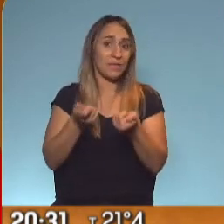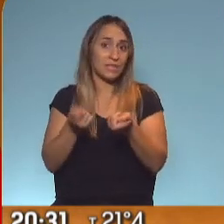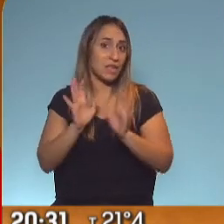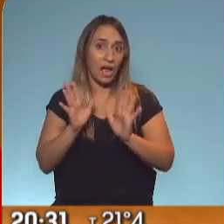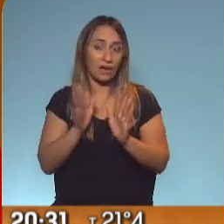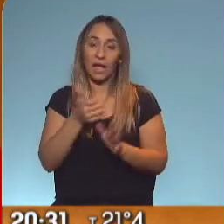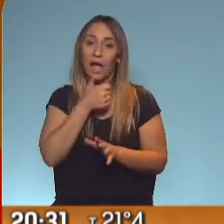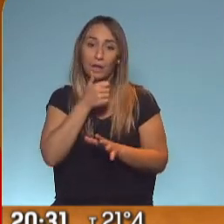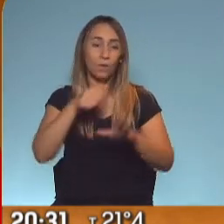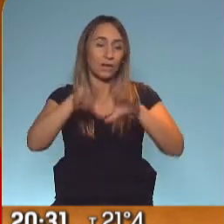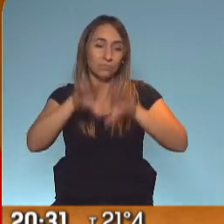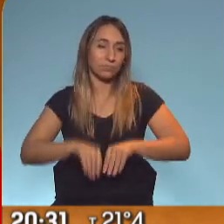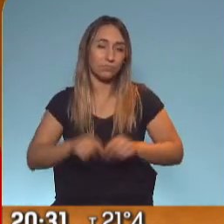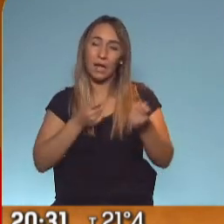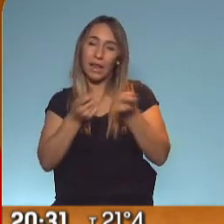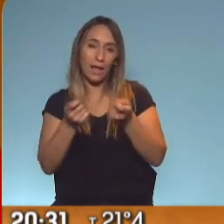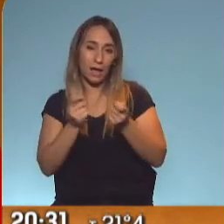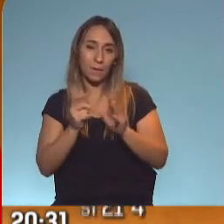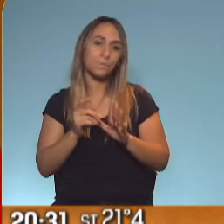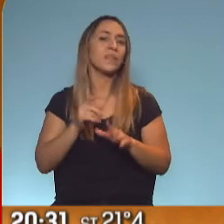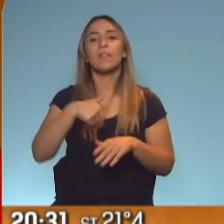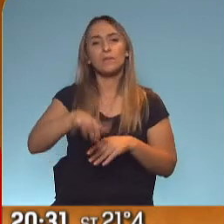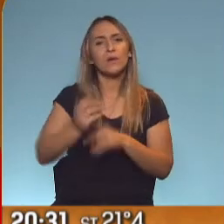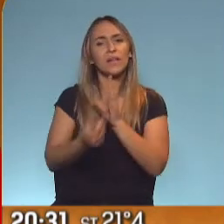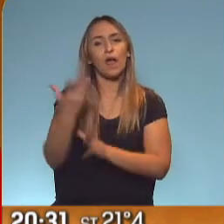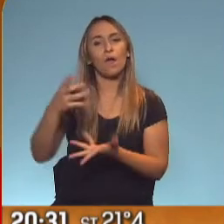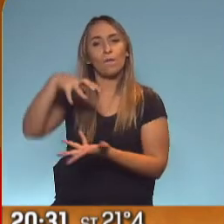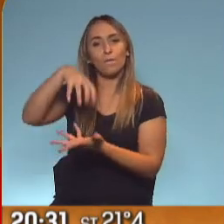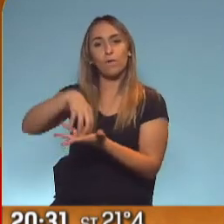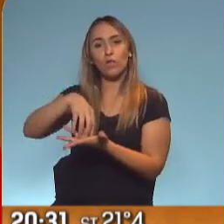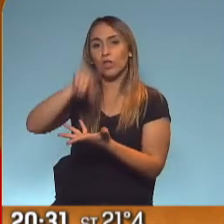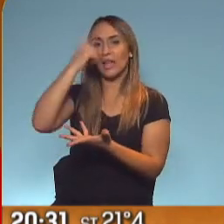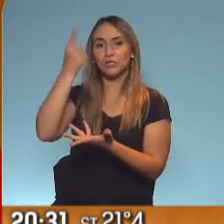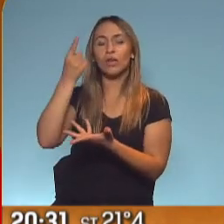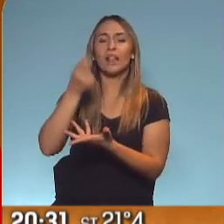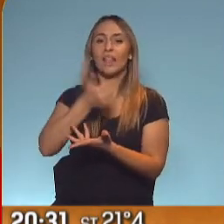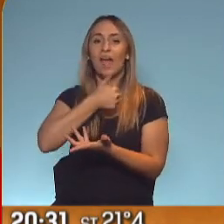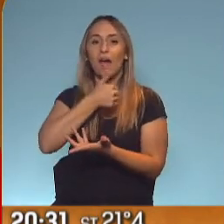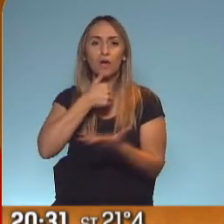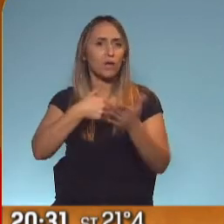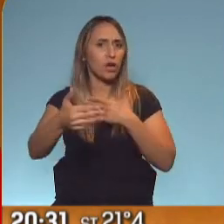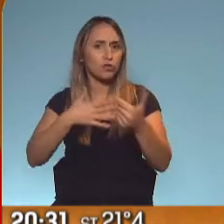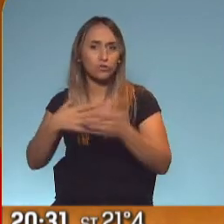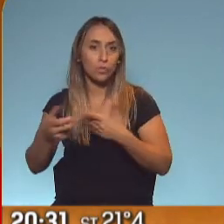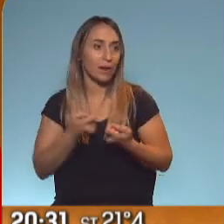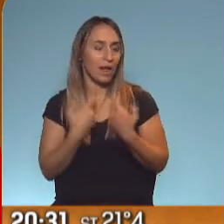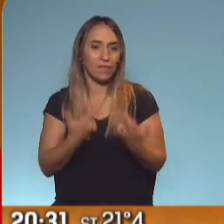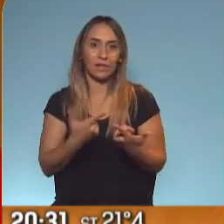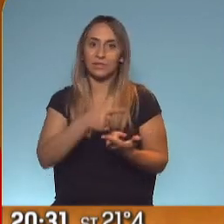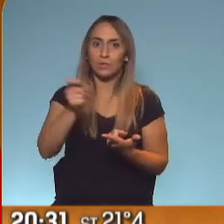sentido, y a partir de ahí crear un Fondo Nacional de Saneamiento que le garantice a cada localidad tener los recursos para llegar al